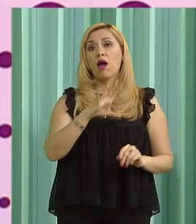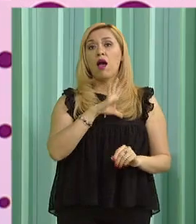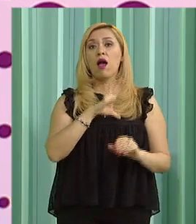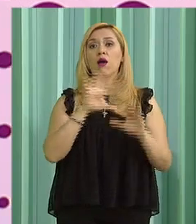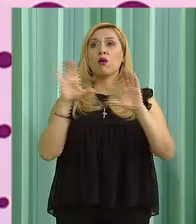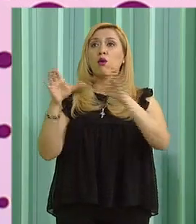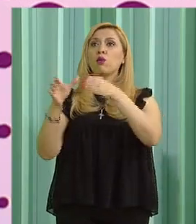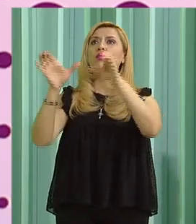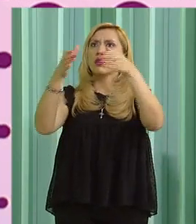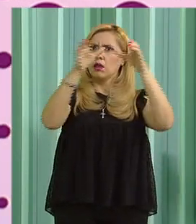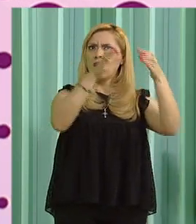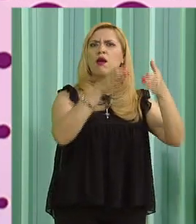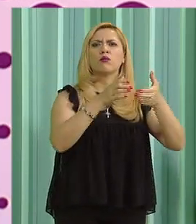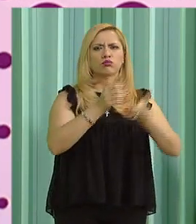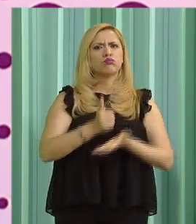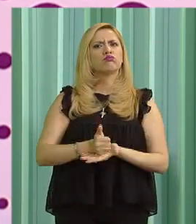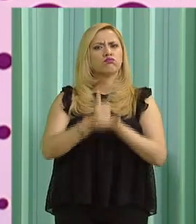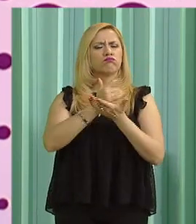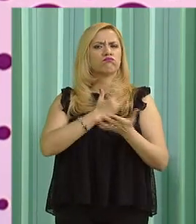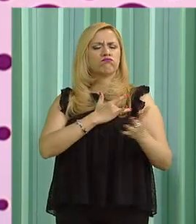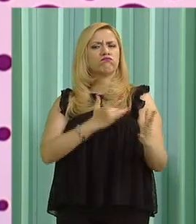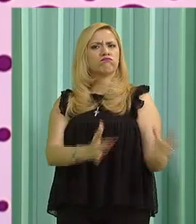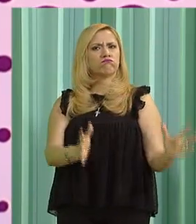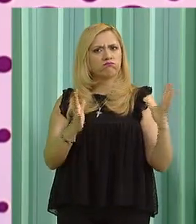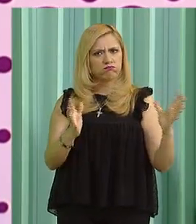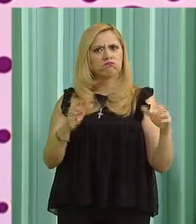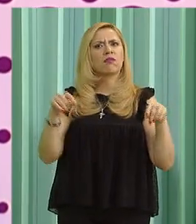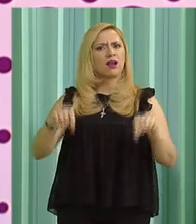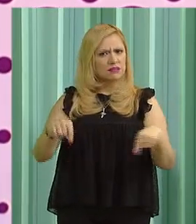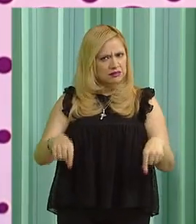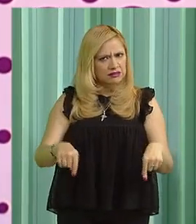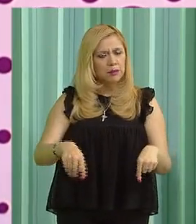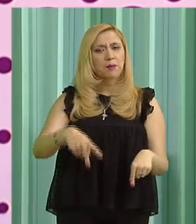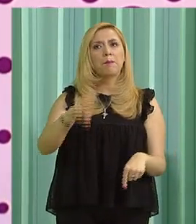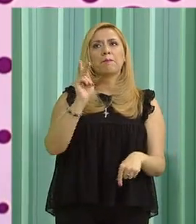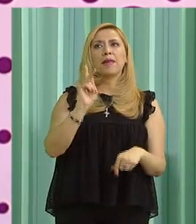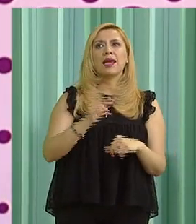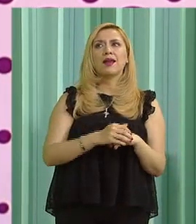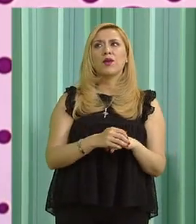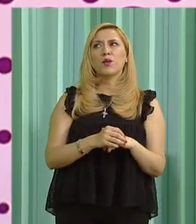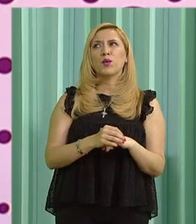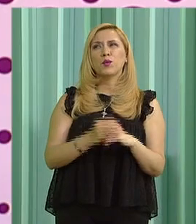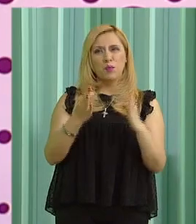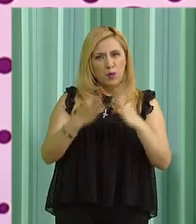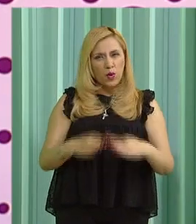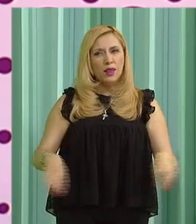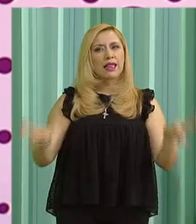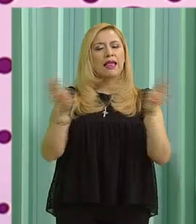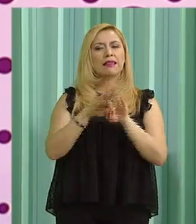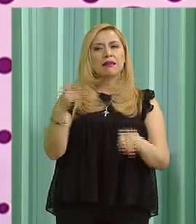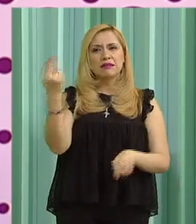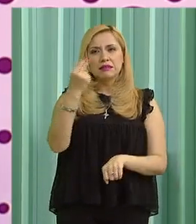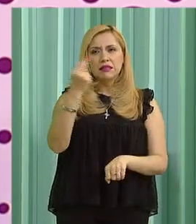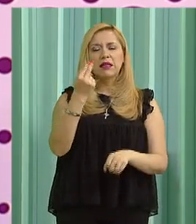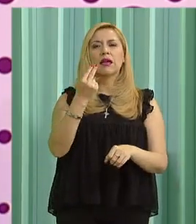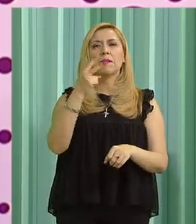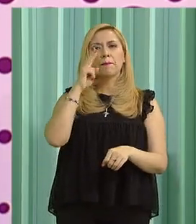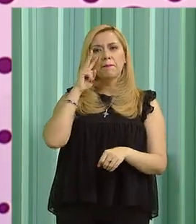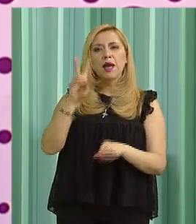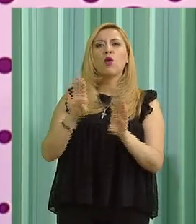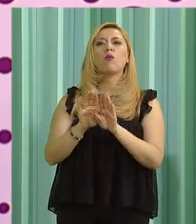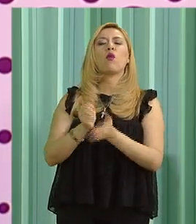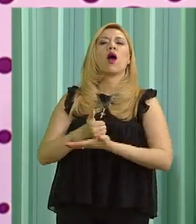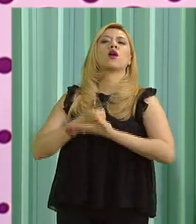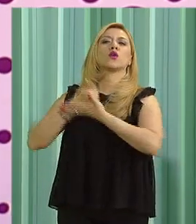comunidades muy solidarias, la población es muy solidaria, pero esto también juega un papel importante en cómo apoyamos a